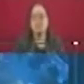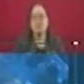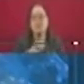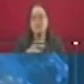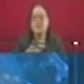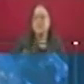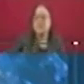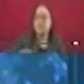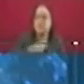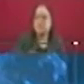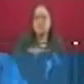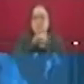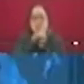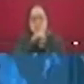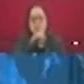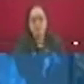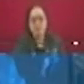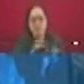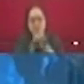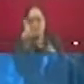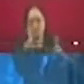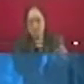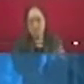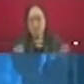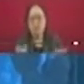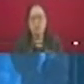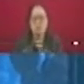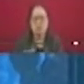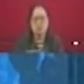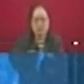donde yo sé, ya están preparando